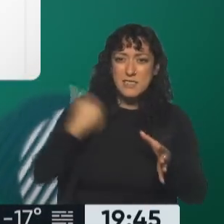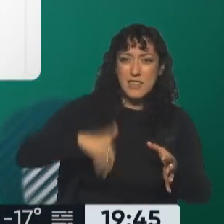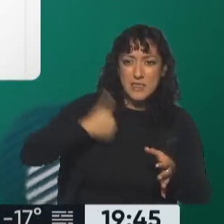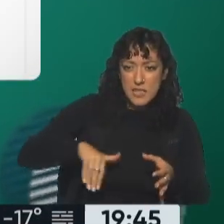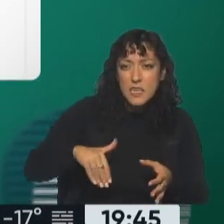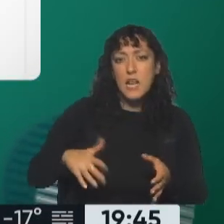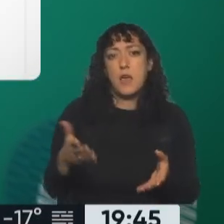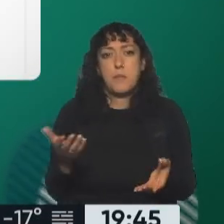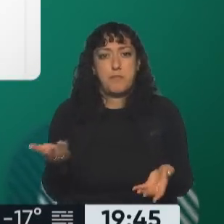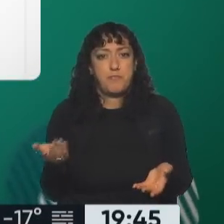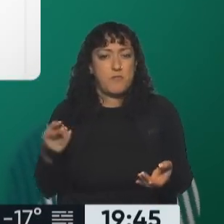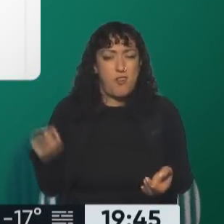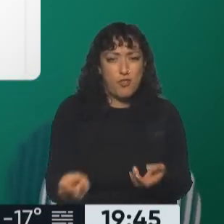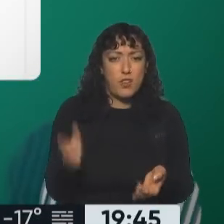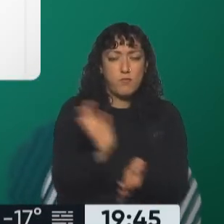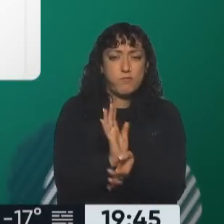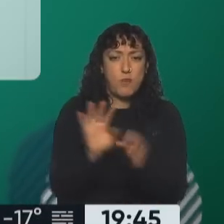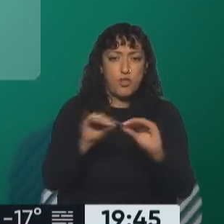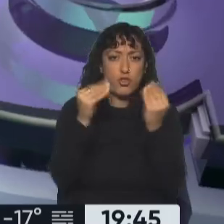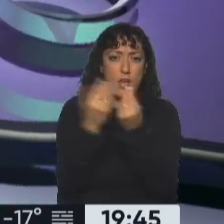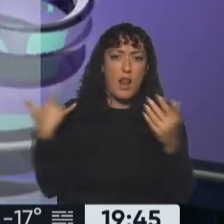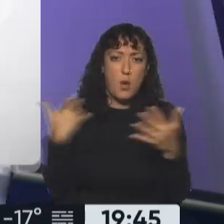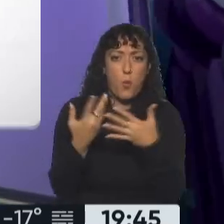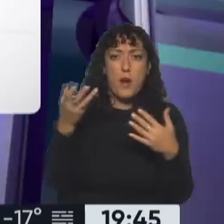democracia argentina que está cumpliendo 40 años de vigencia.